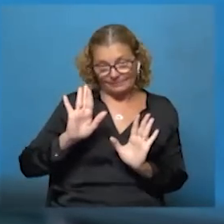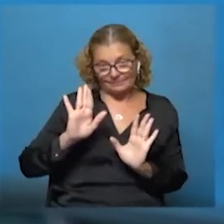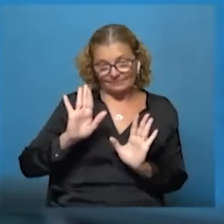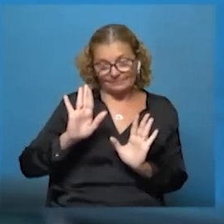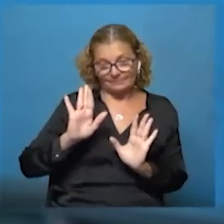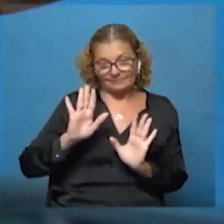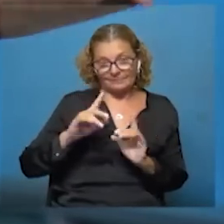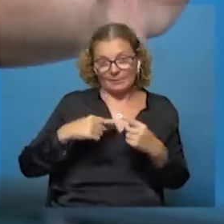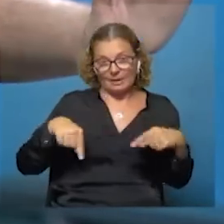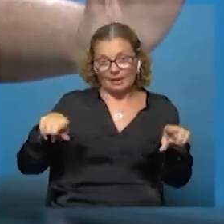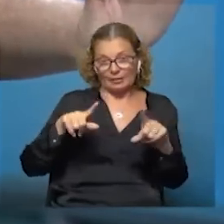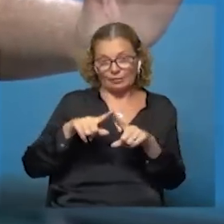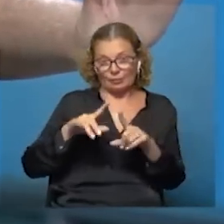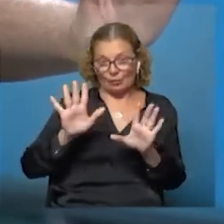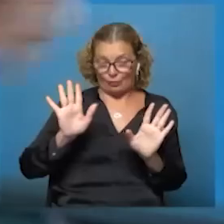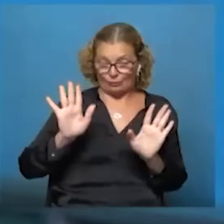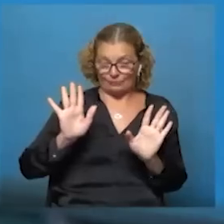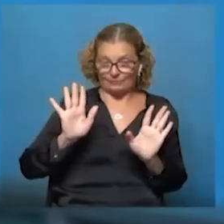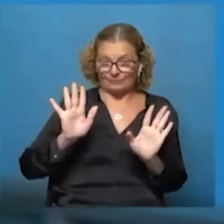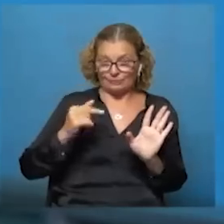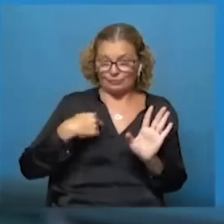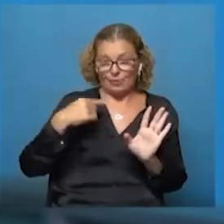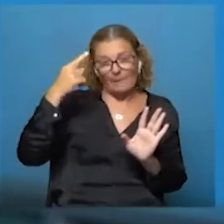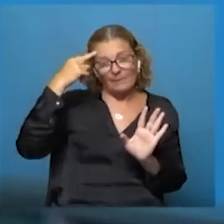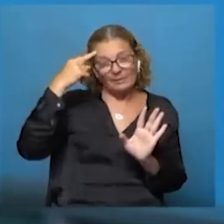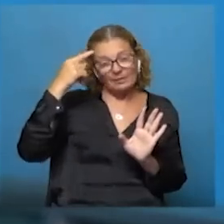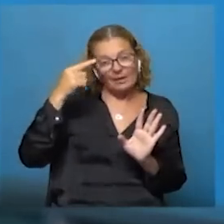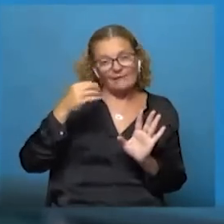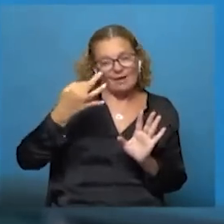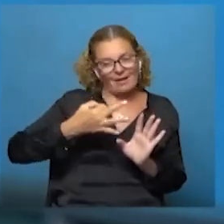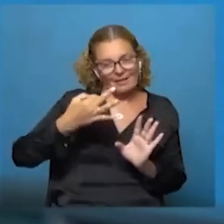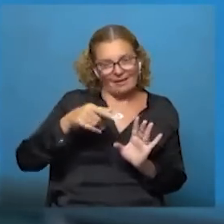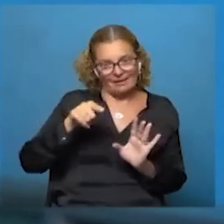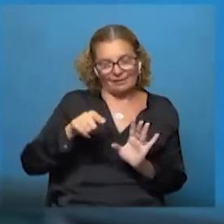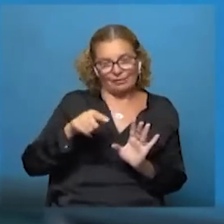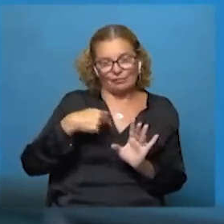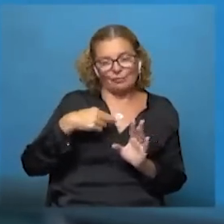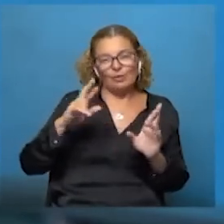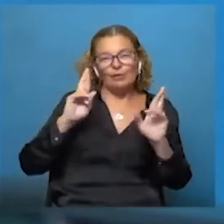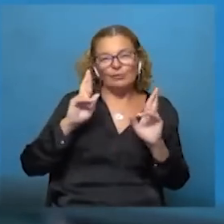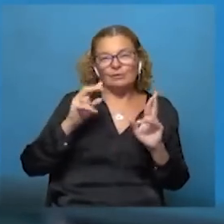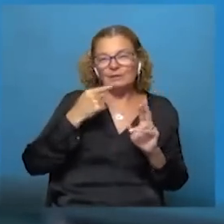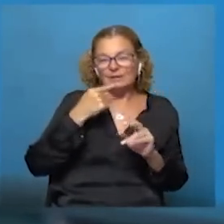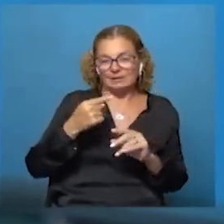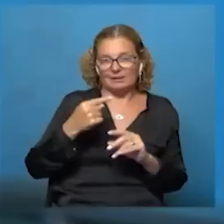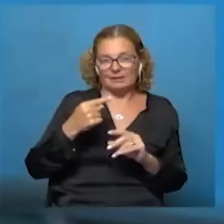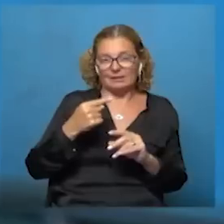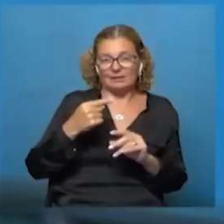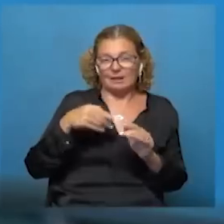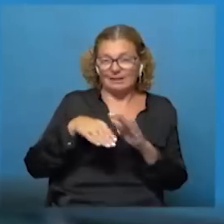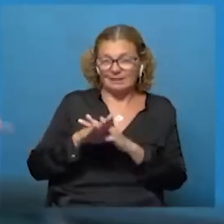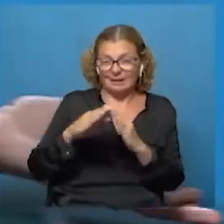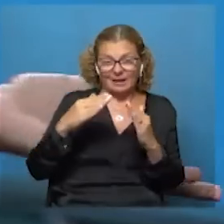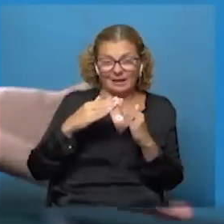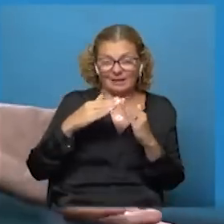para todo el que se sube ese carro porque yo creo que hay que ser sincero en estas cosas Yo tuve la suerte de decírselo el allanamiento